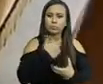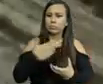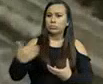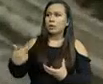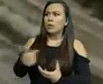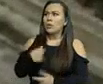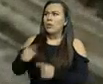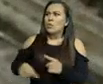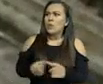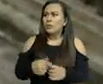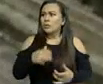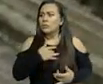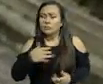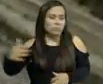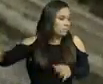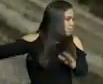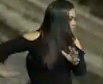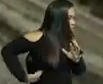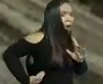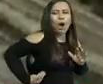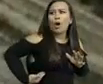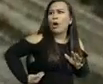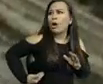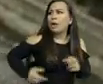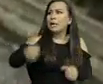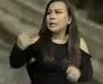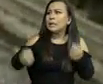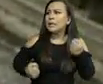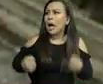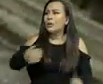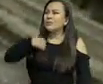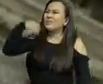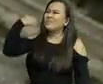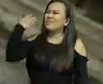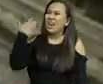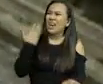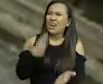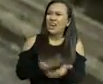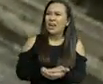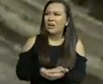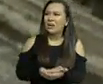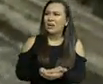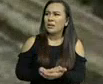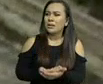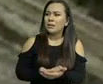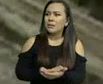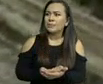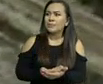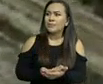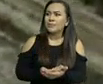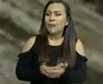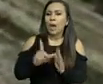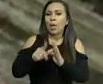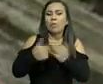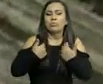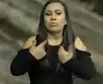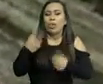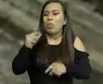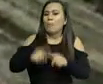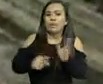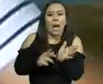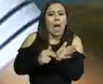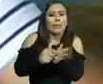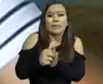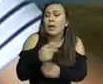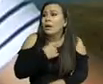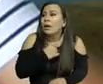siento es que el carro se me viene encima yo caigo al lado del carro y y no podía mover mis